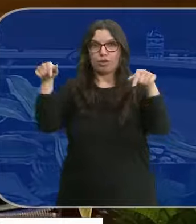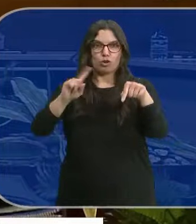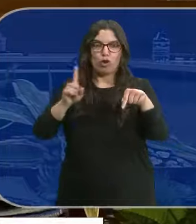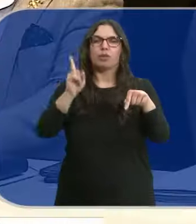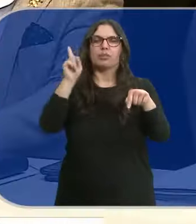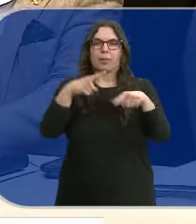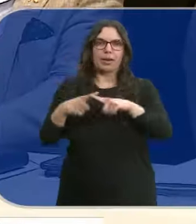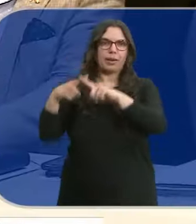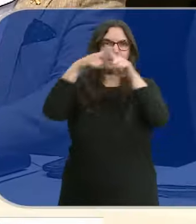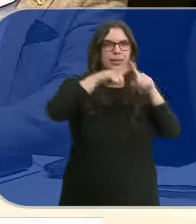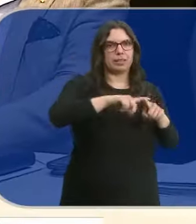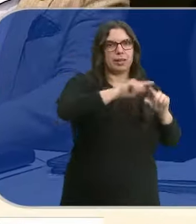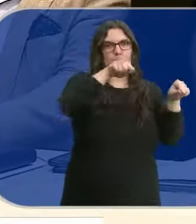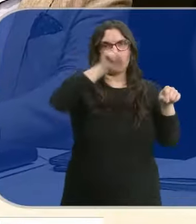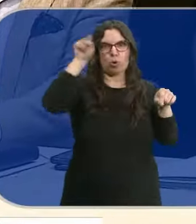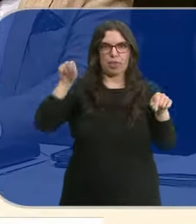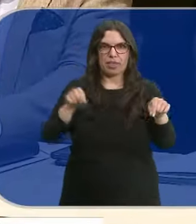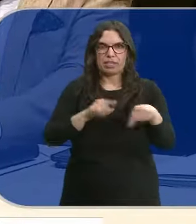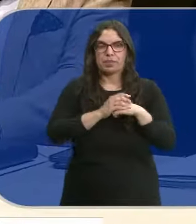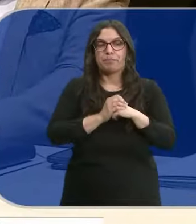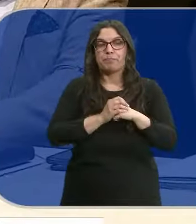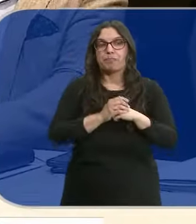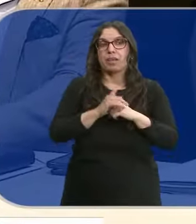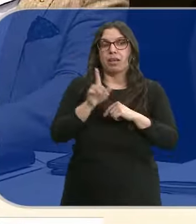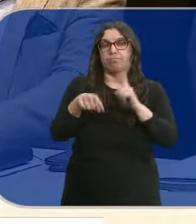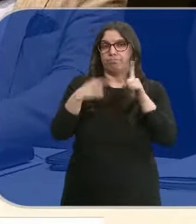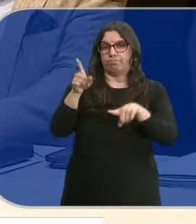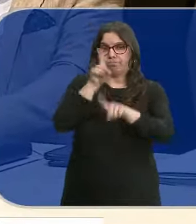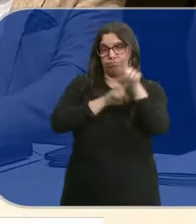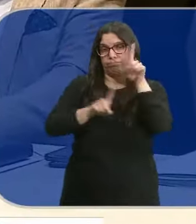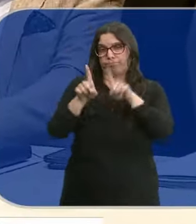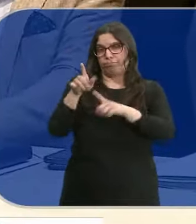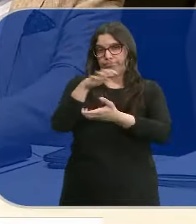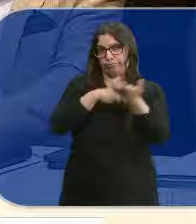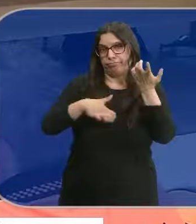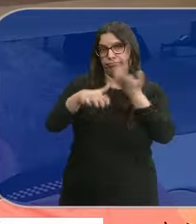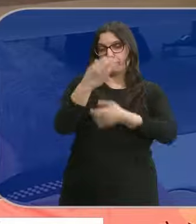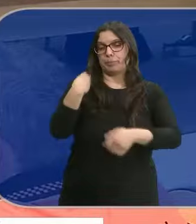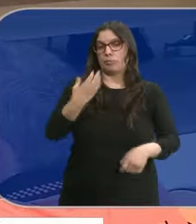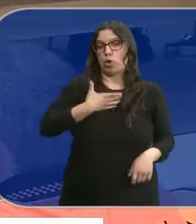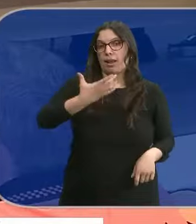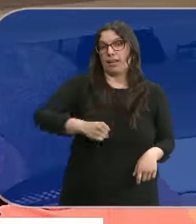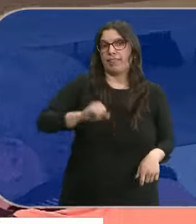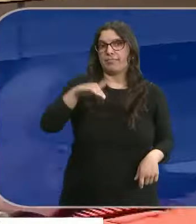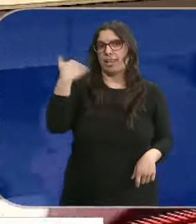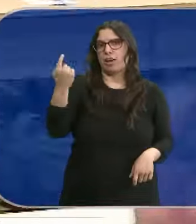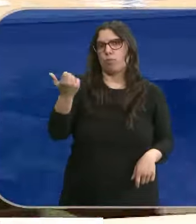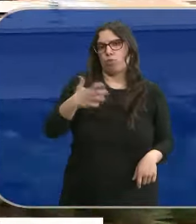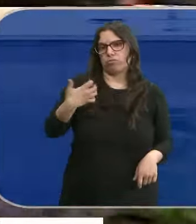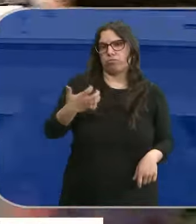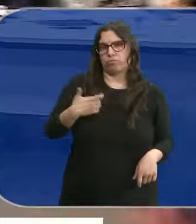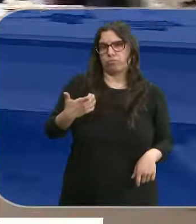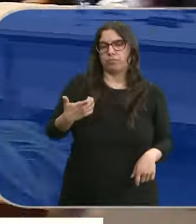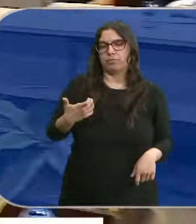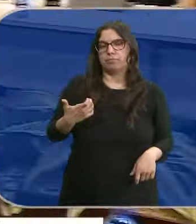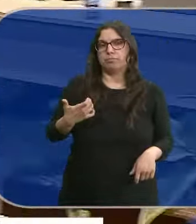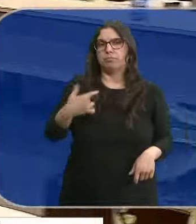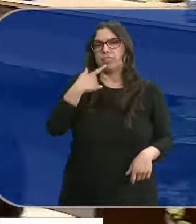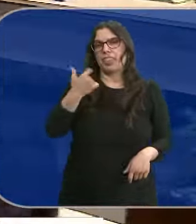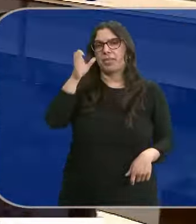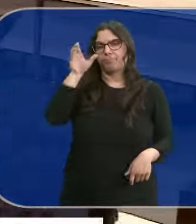repartir por otras provincias de la comunidad. Esto ha generado polémica, plasmada en las palabras del alcalde de Villalar, esta localidad vallesoletana